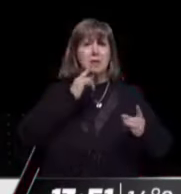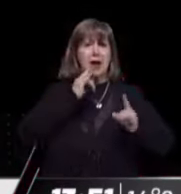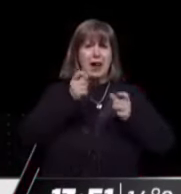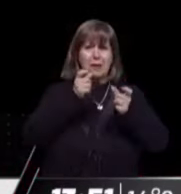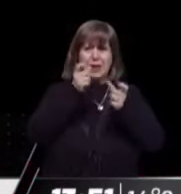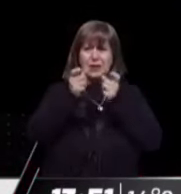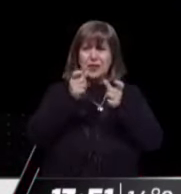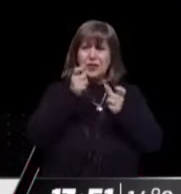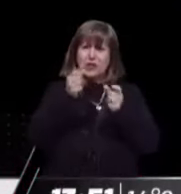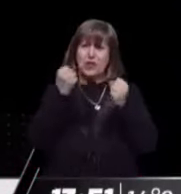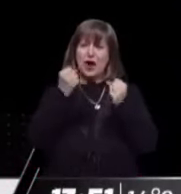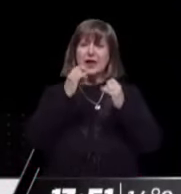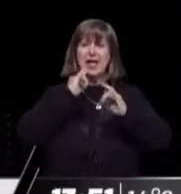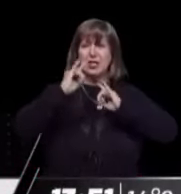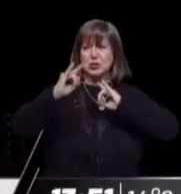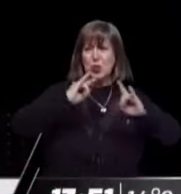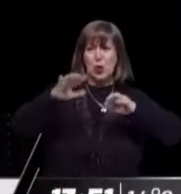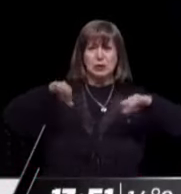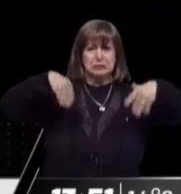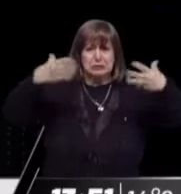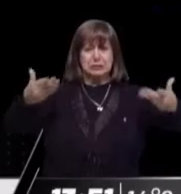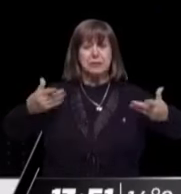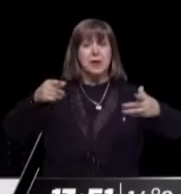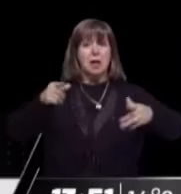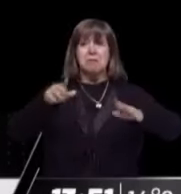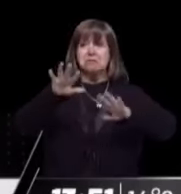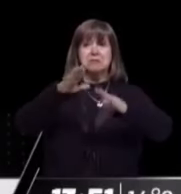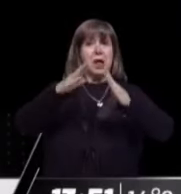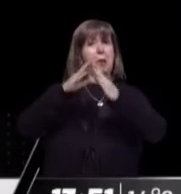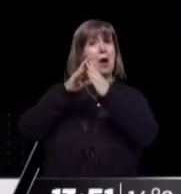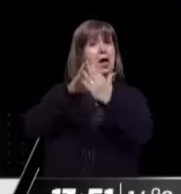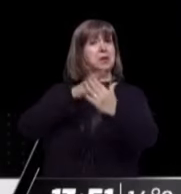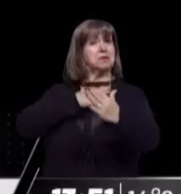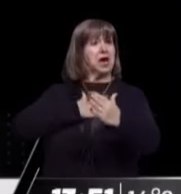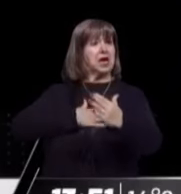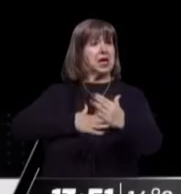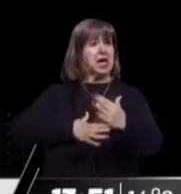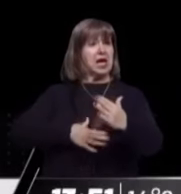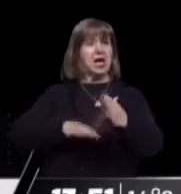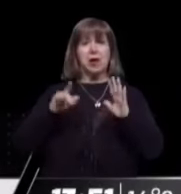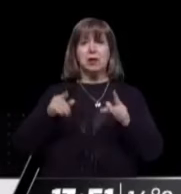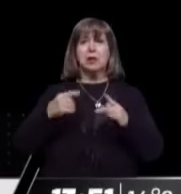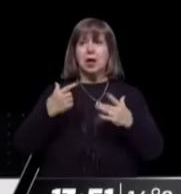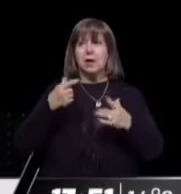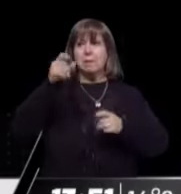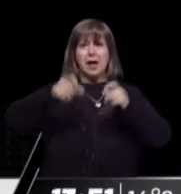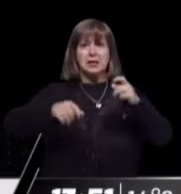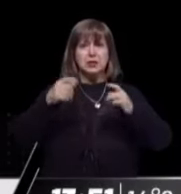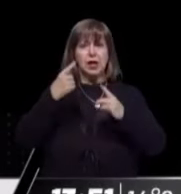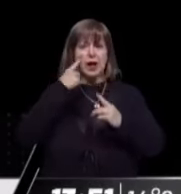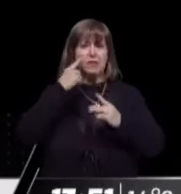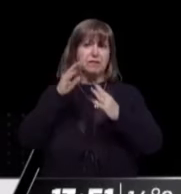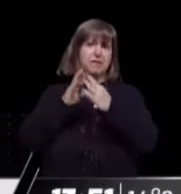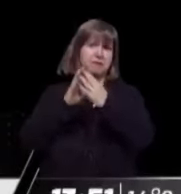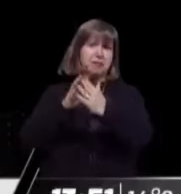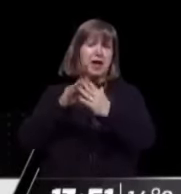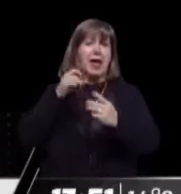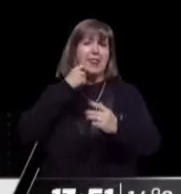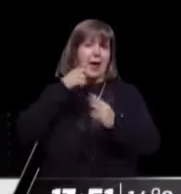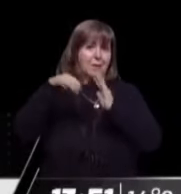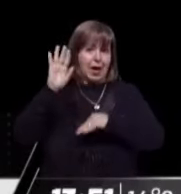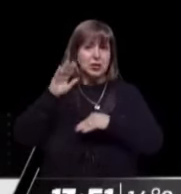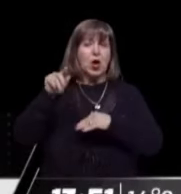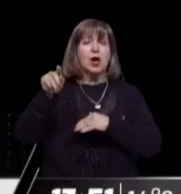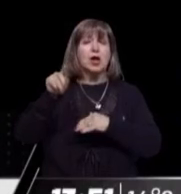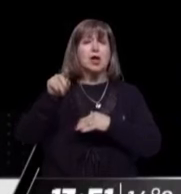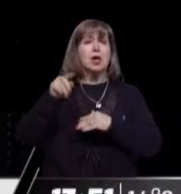para contarles, chicos, muy tranquilo, con muchas personas mayores en la zona, y que un grupo de hinchas, en este